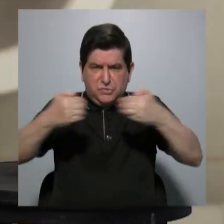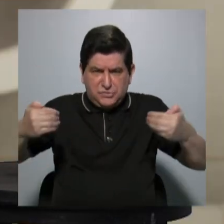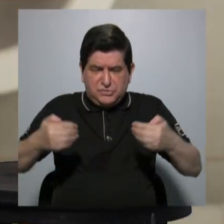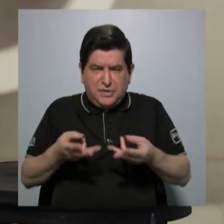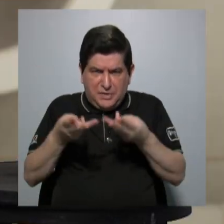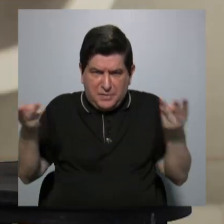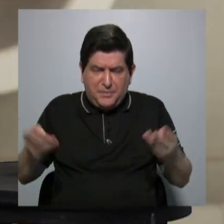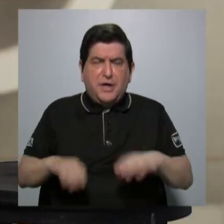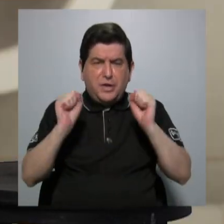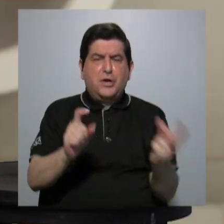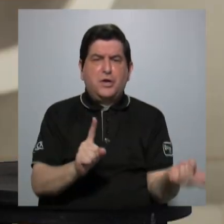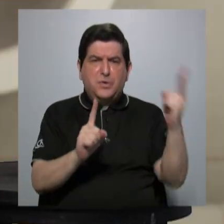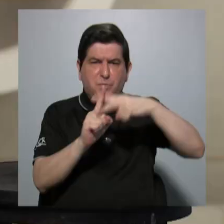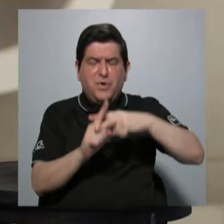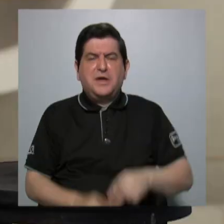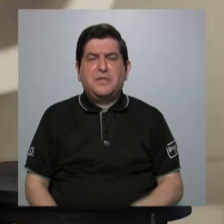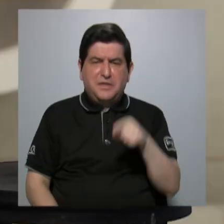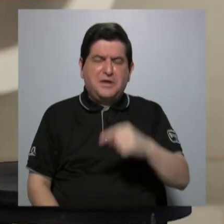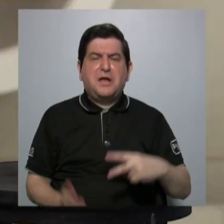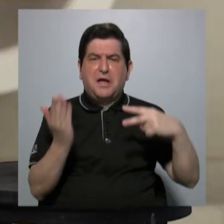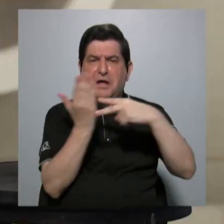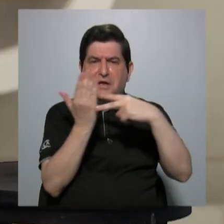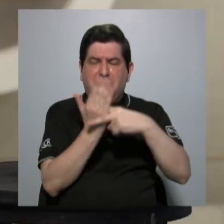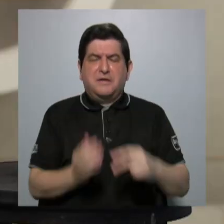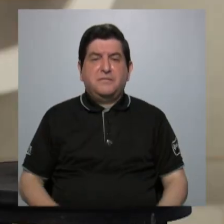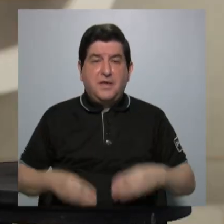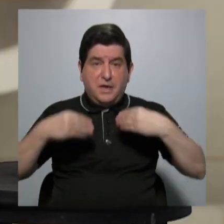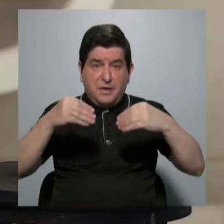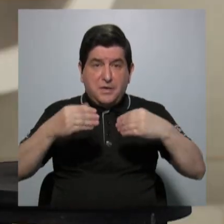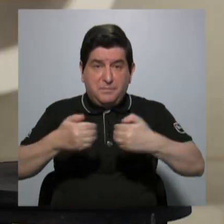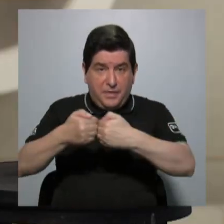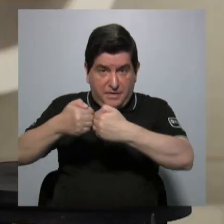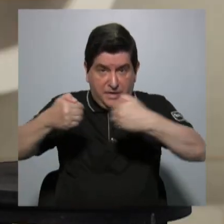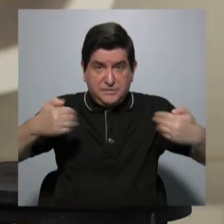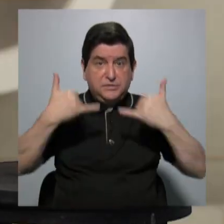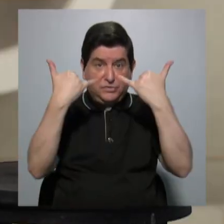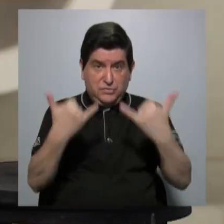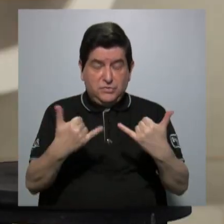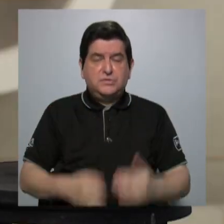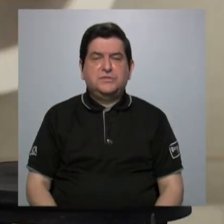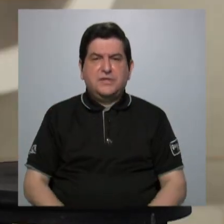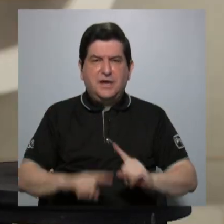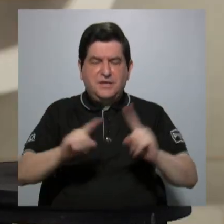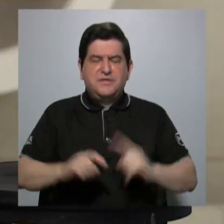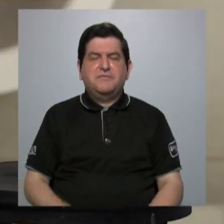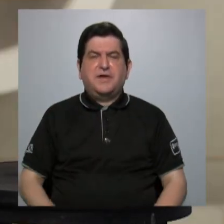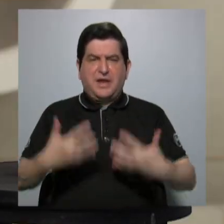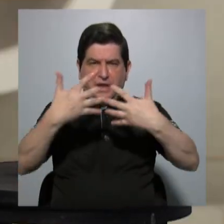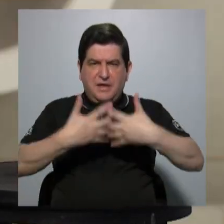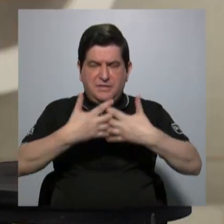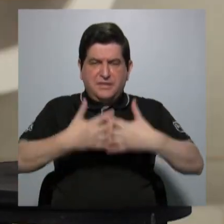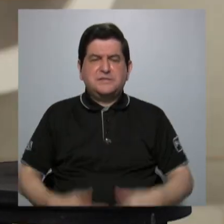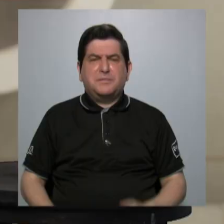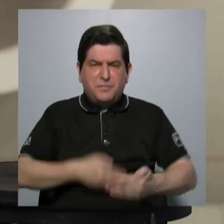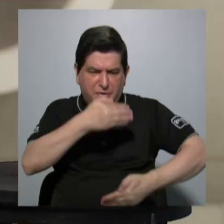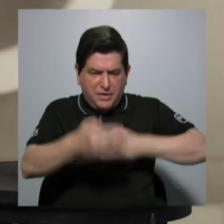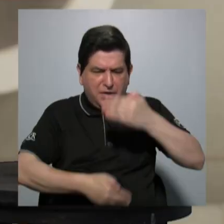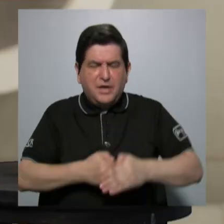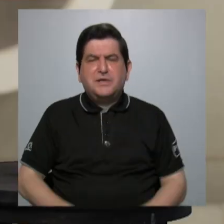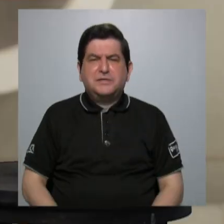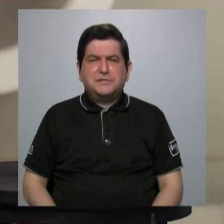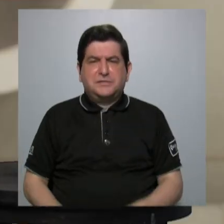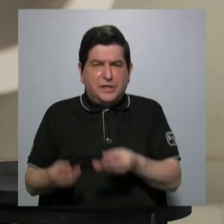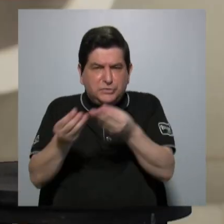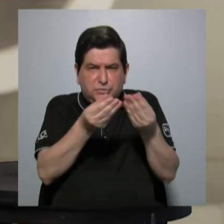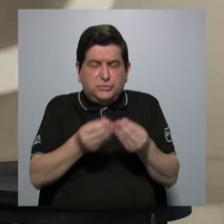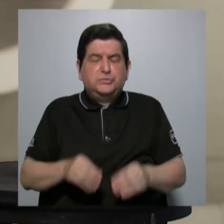residuos, lo convierten y lo pueden aplicar en sus jardines, que el plástico se separe, ya hay gestores de residuos que hacen eso. Eso es